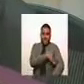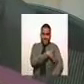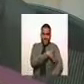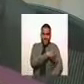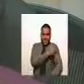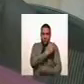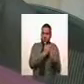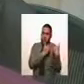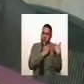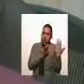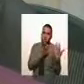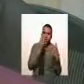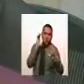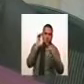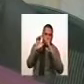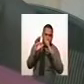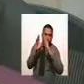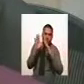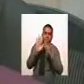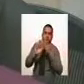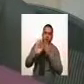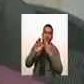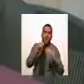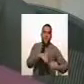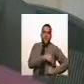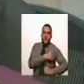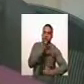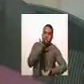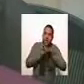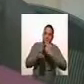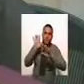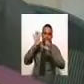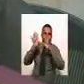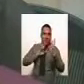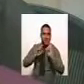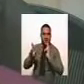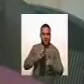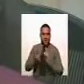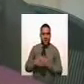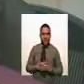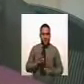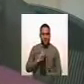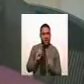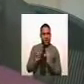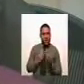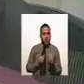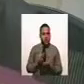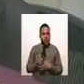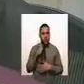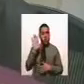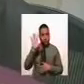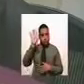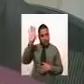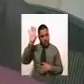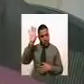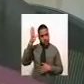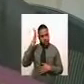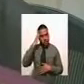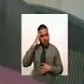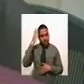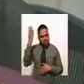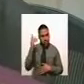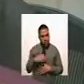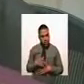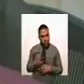Relaciones Exteriores para defender la honra y exigir respeto por los exmandatarios de nuestro país, quienes han ostentado